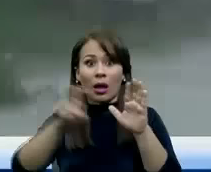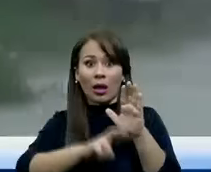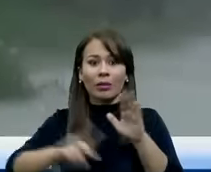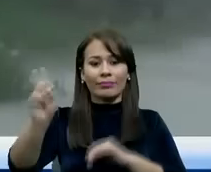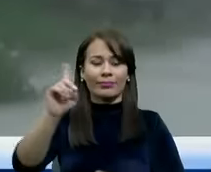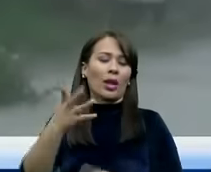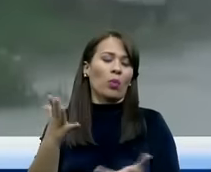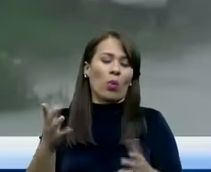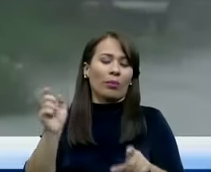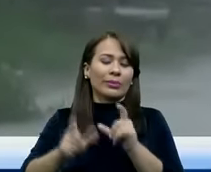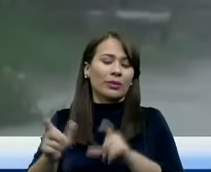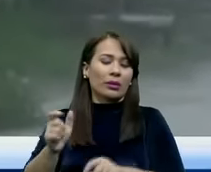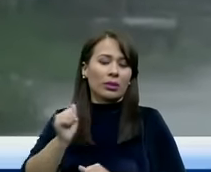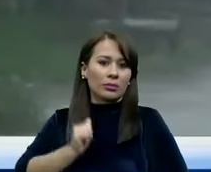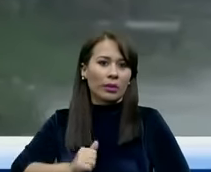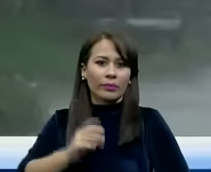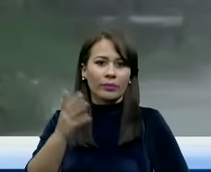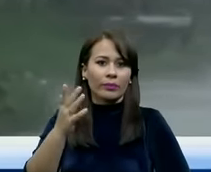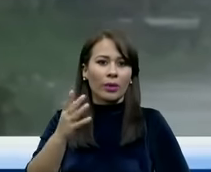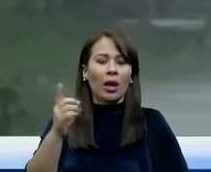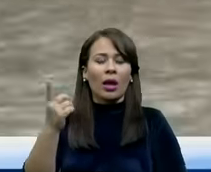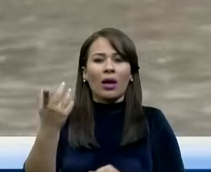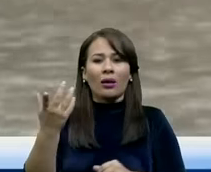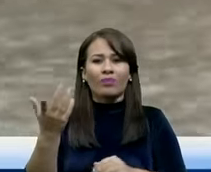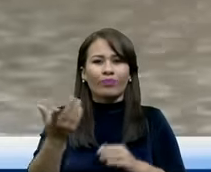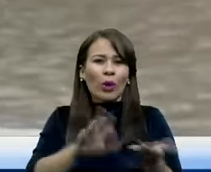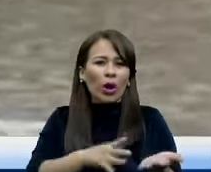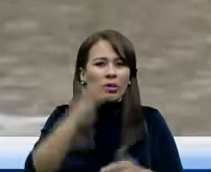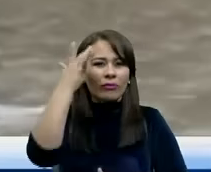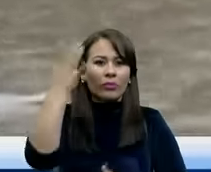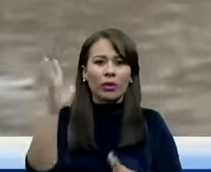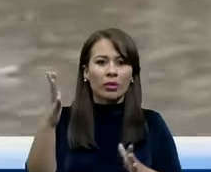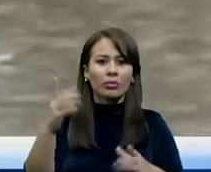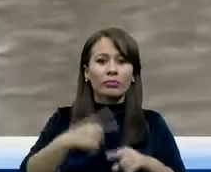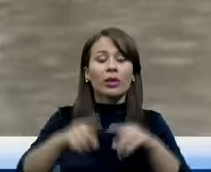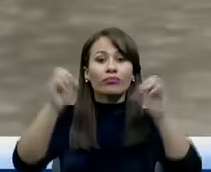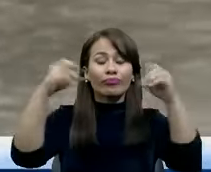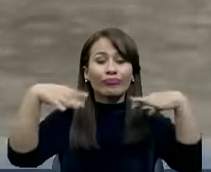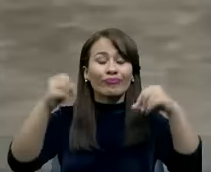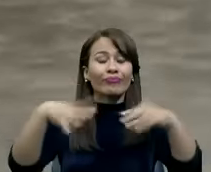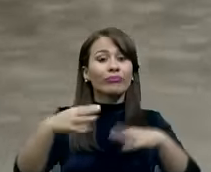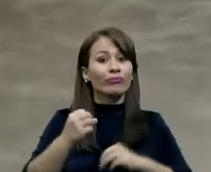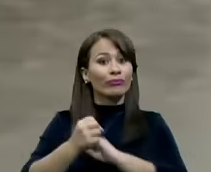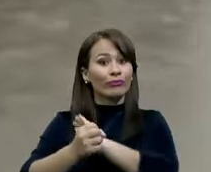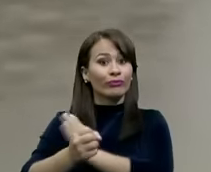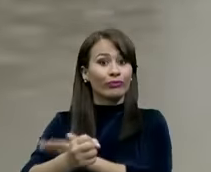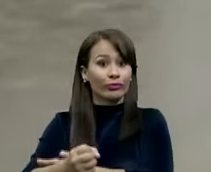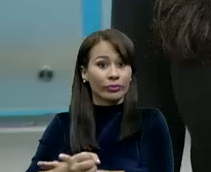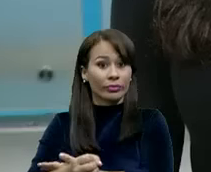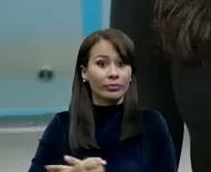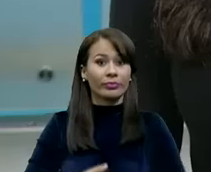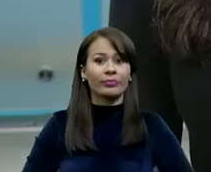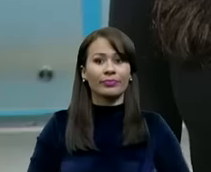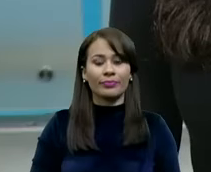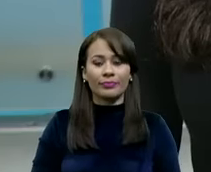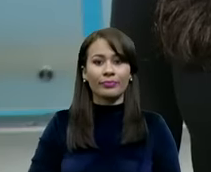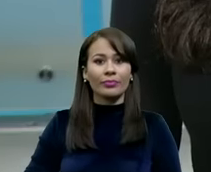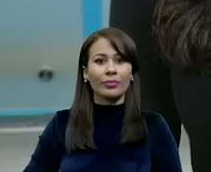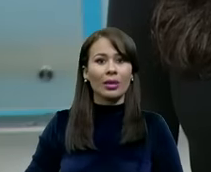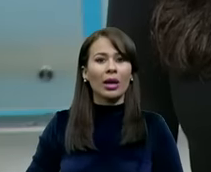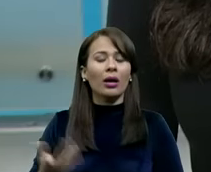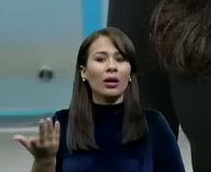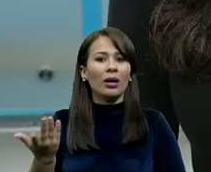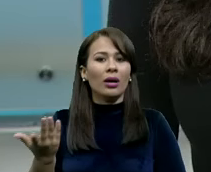registraron mayores afectaciones a causa de este aguacero. Desde Machala, informó Karina Valdivieso. Como